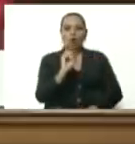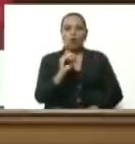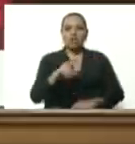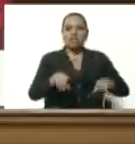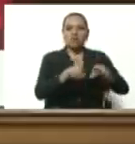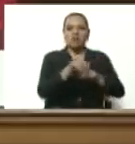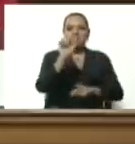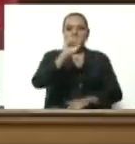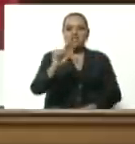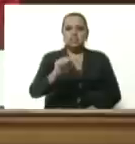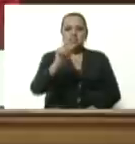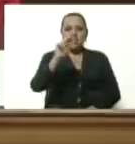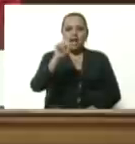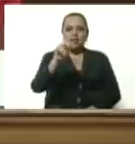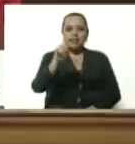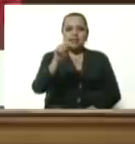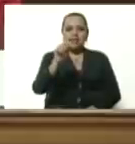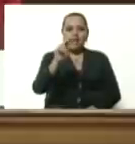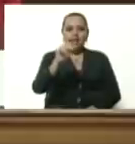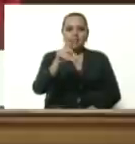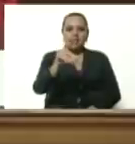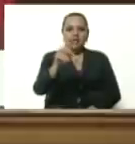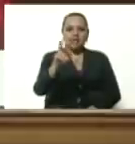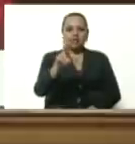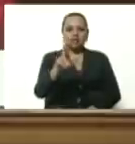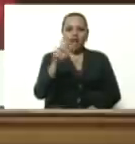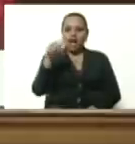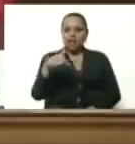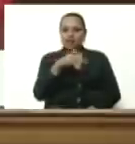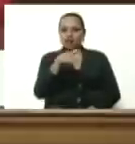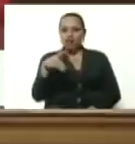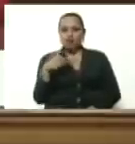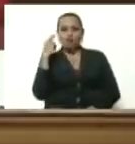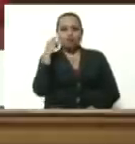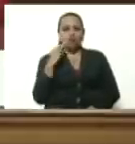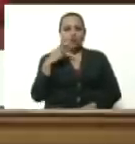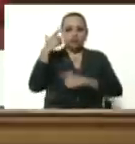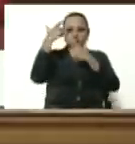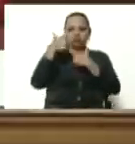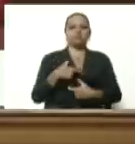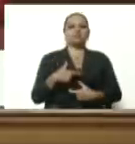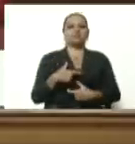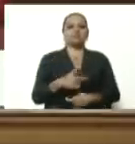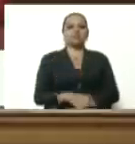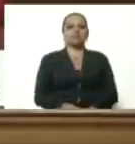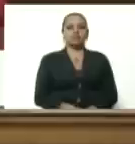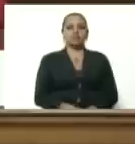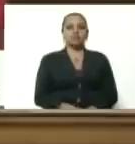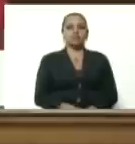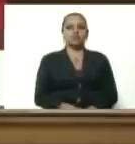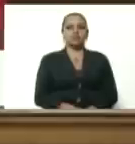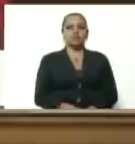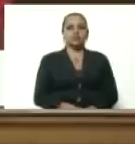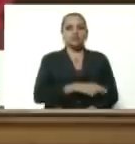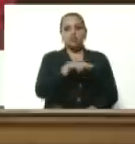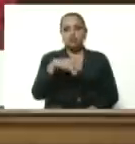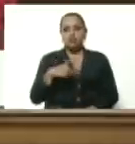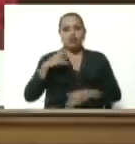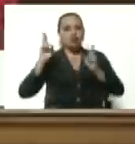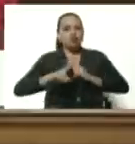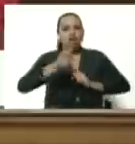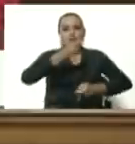Aquí nosotros vamos a ser Bolívar. No tengo ninguna duda que vamos a ser Bolívar. Nosotros no seremos Santander